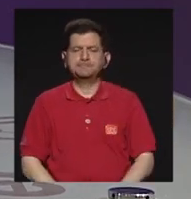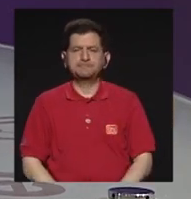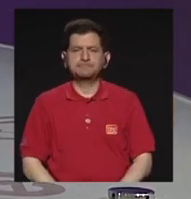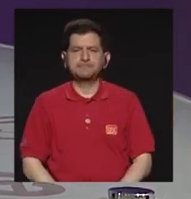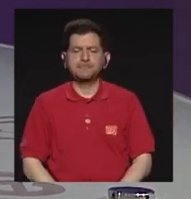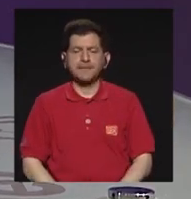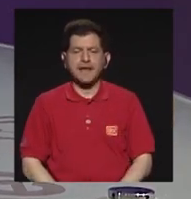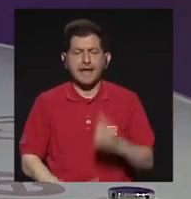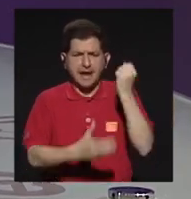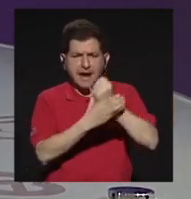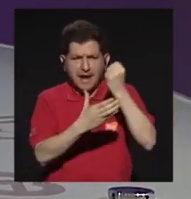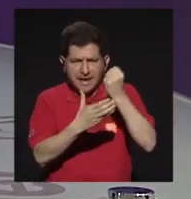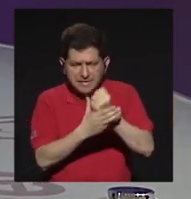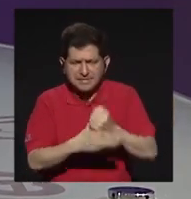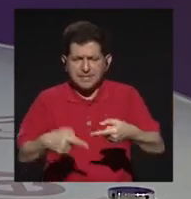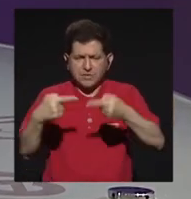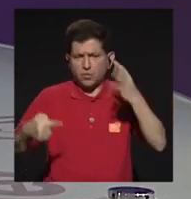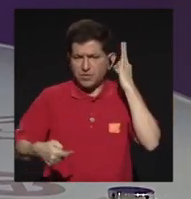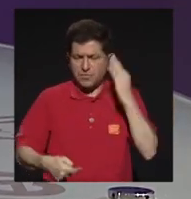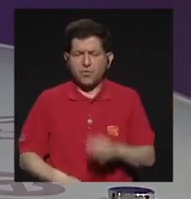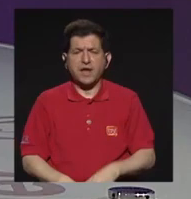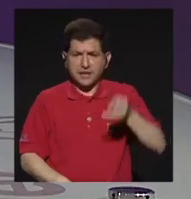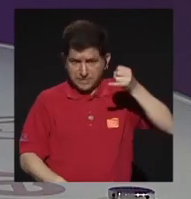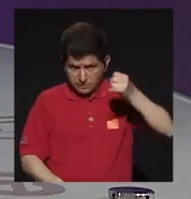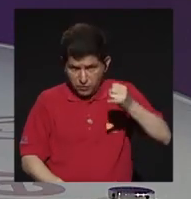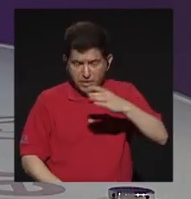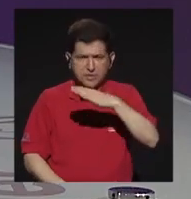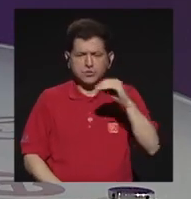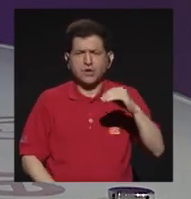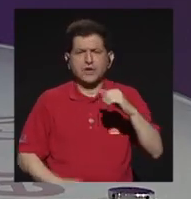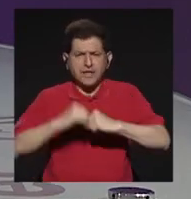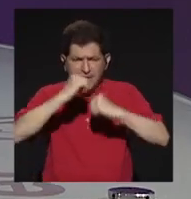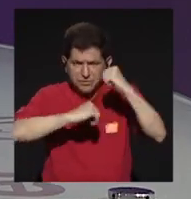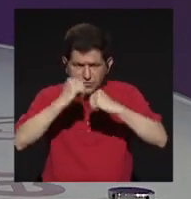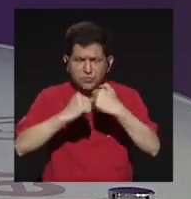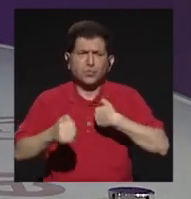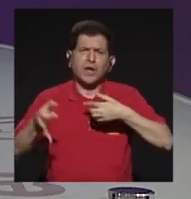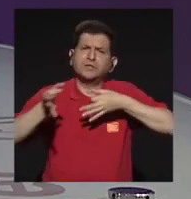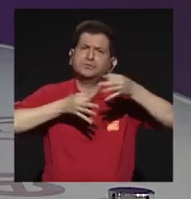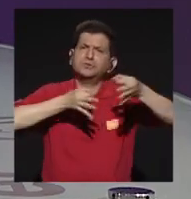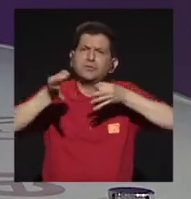el feminicidio sexual sistémico voy a tratar de explicarlo